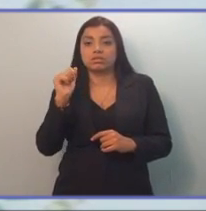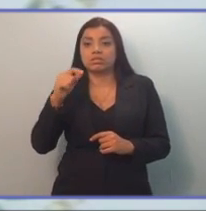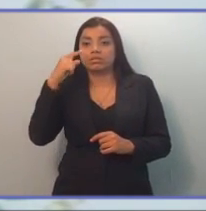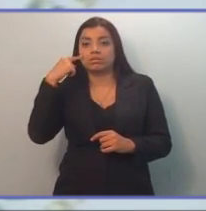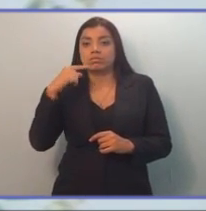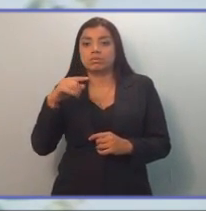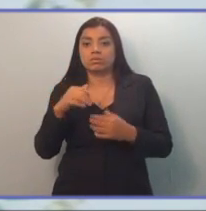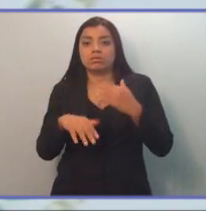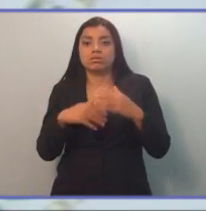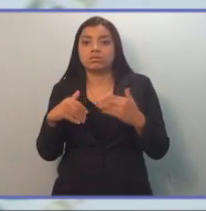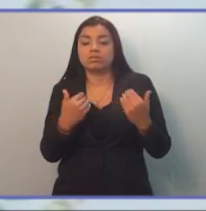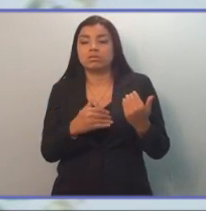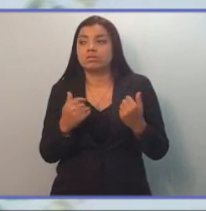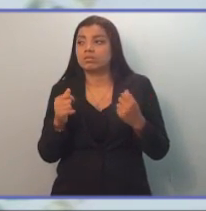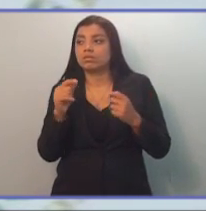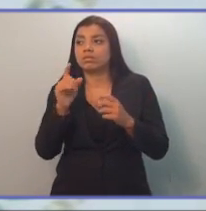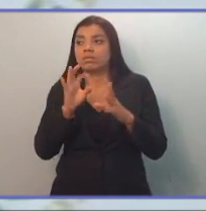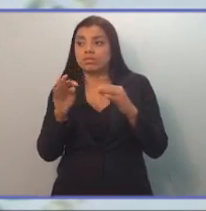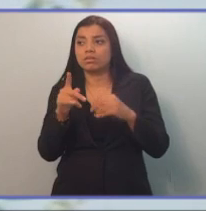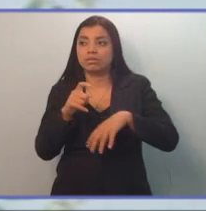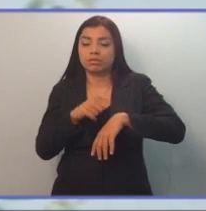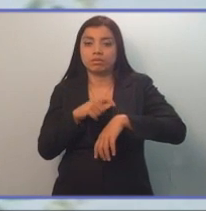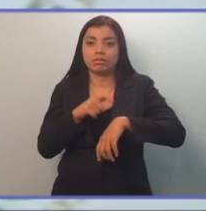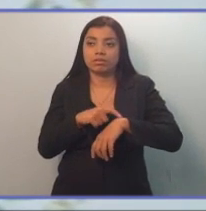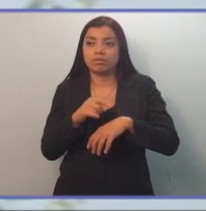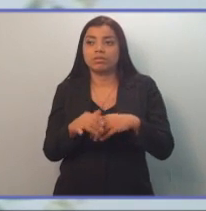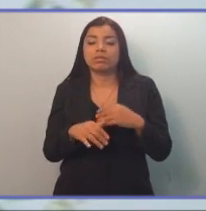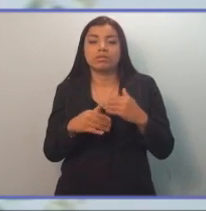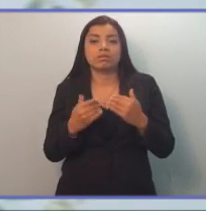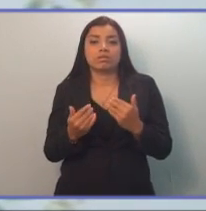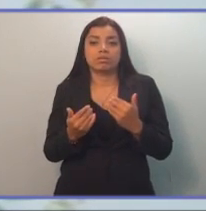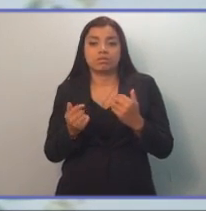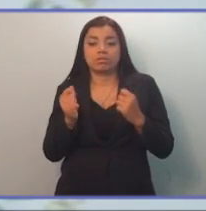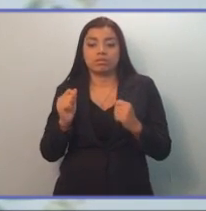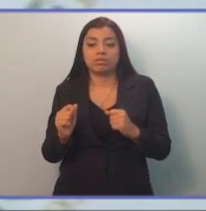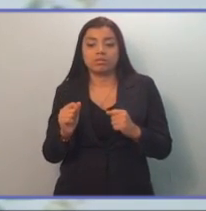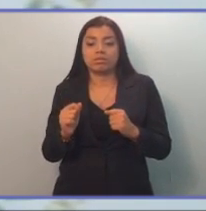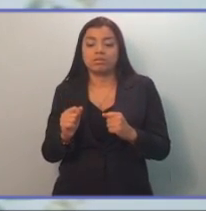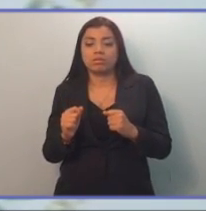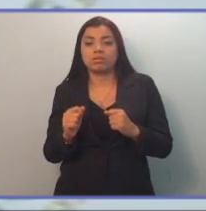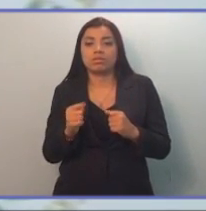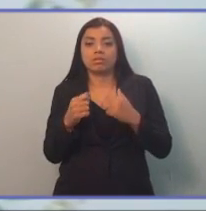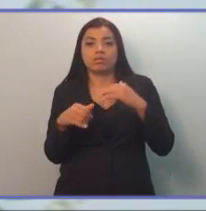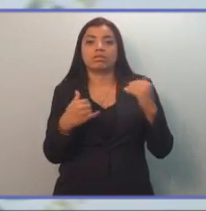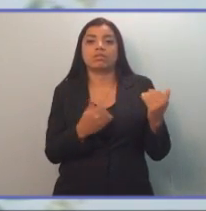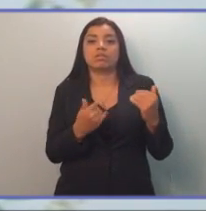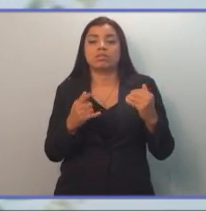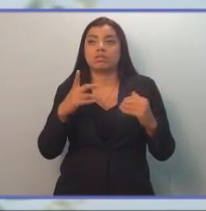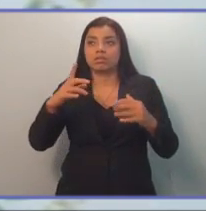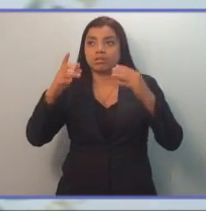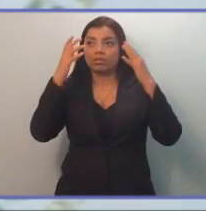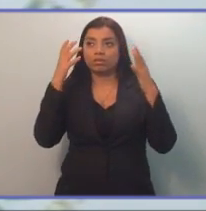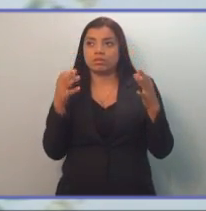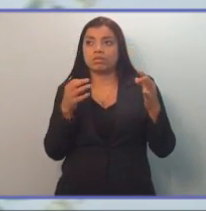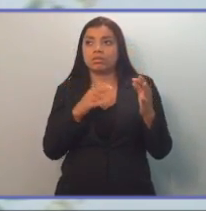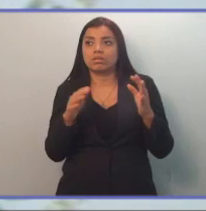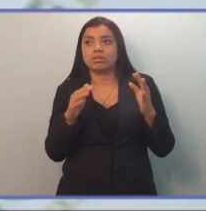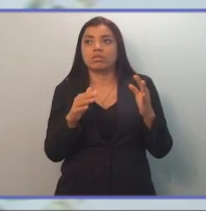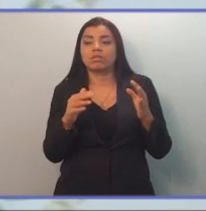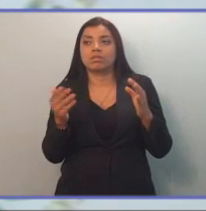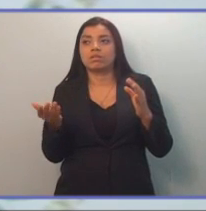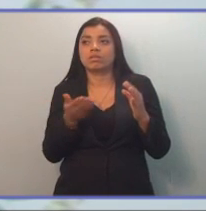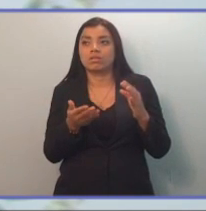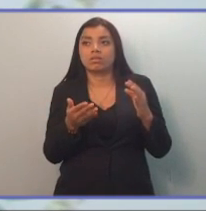pudieron ser obtenidas en un determinado momento o hechos que han sido conocidos posteriores a a la decisión de la sentencia